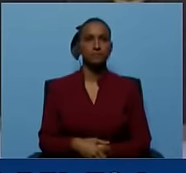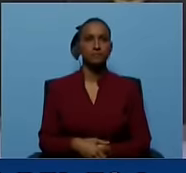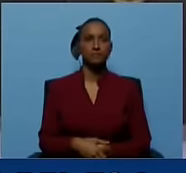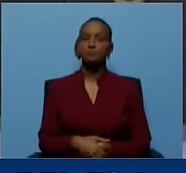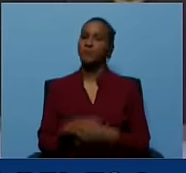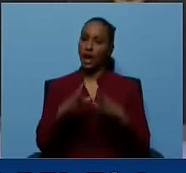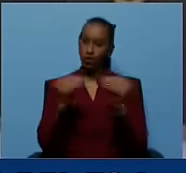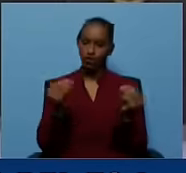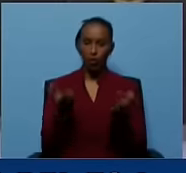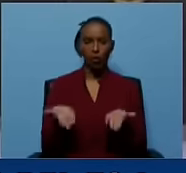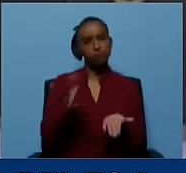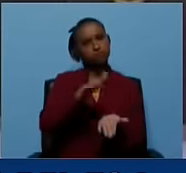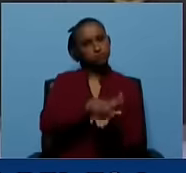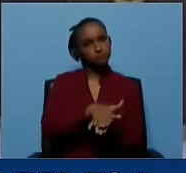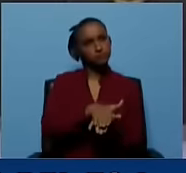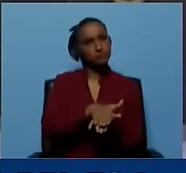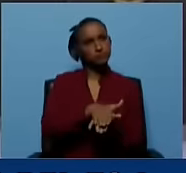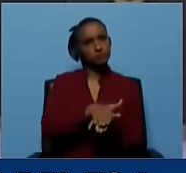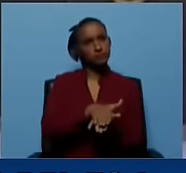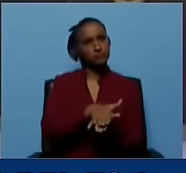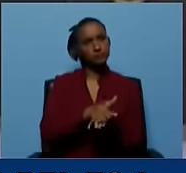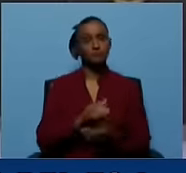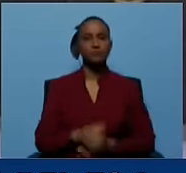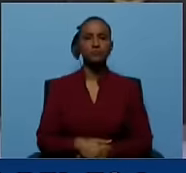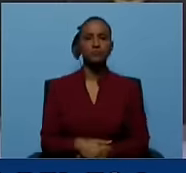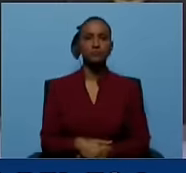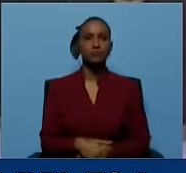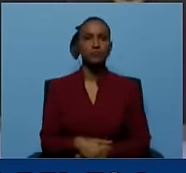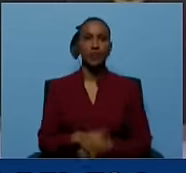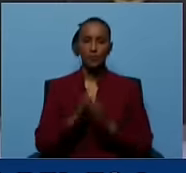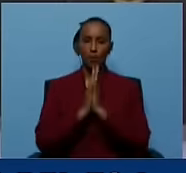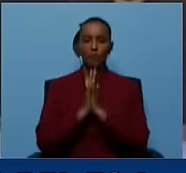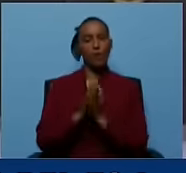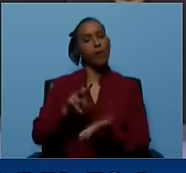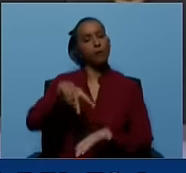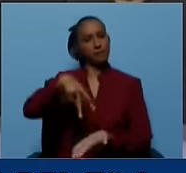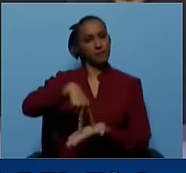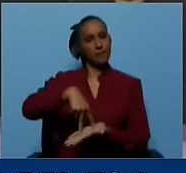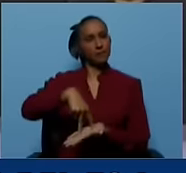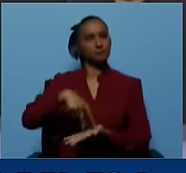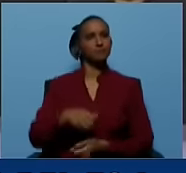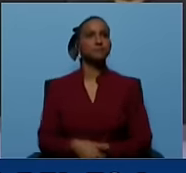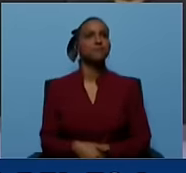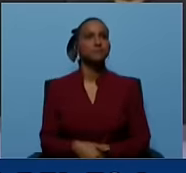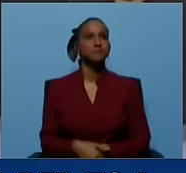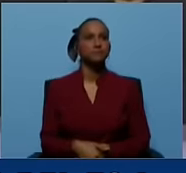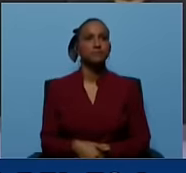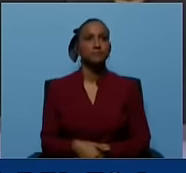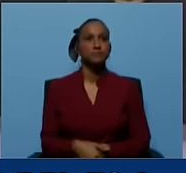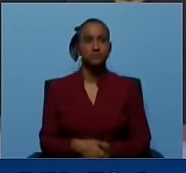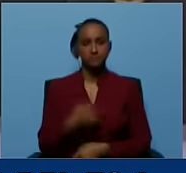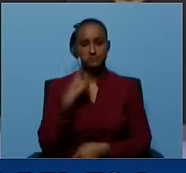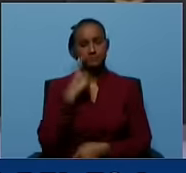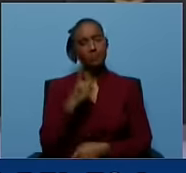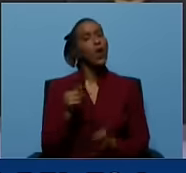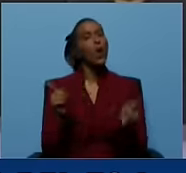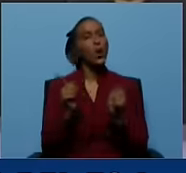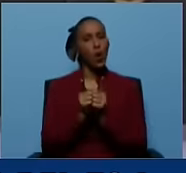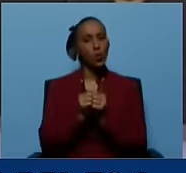Es todo. Por favor, ponerse de pie. Bien, ha sido la audiencia